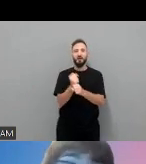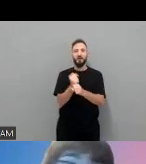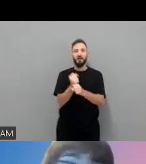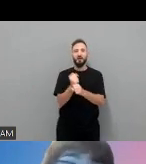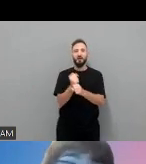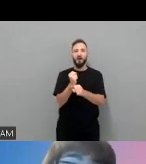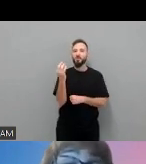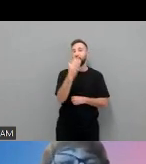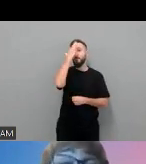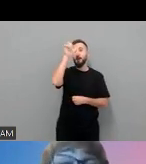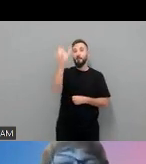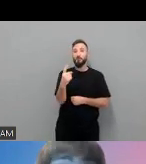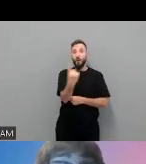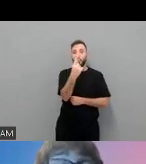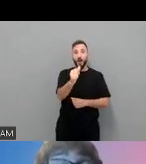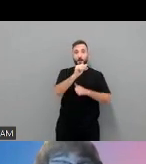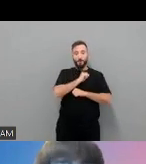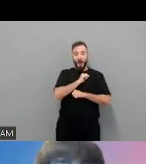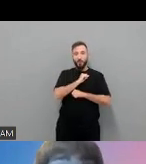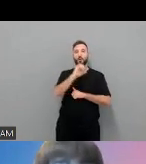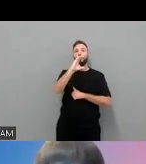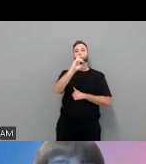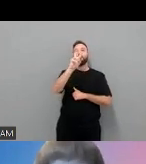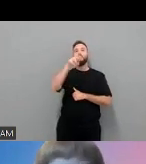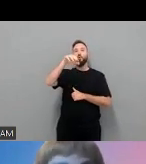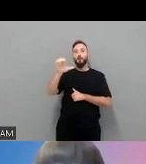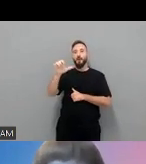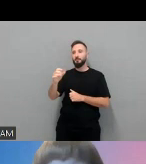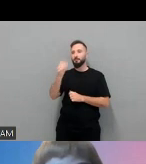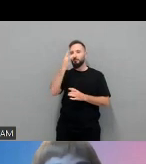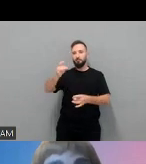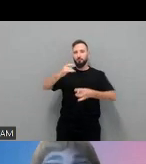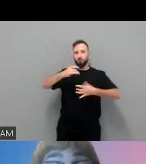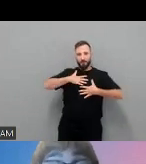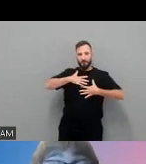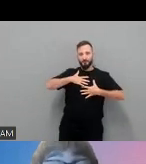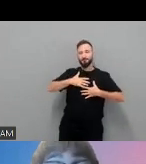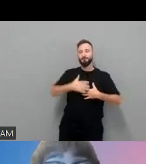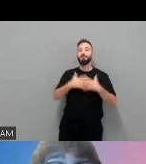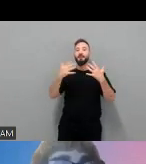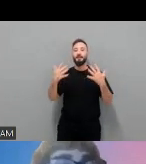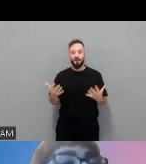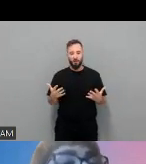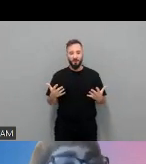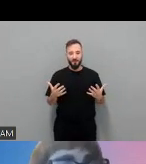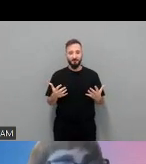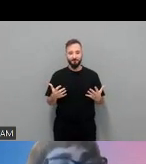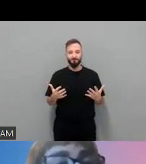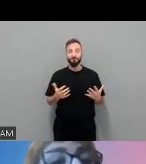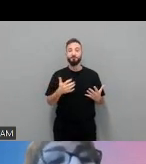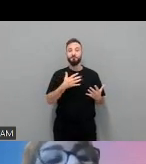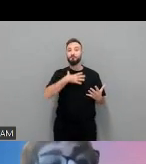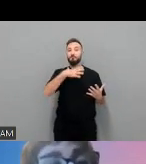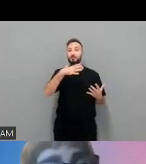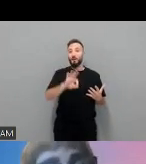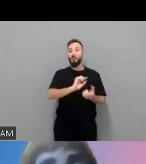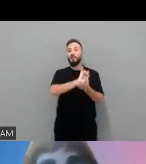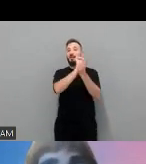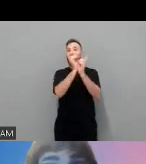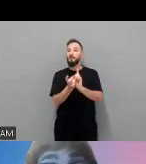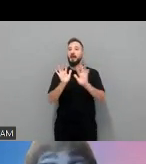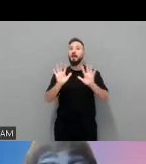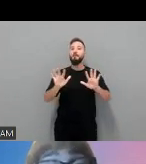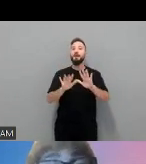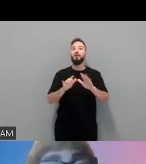queda en paro, necesariamente la CUME le pasa a él, ¿vale? Entonces, esto puede cambiar, pero agiliza los procesos